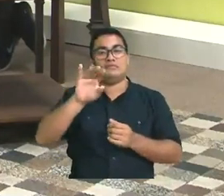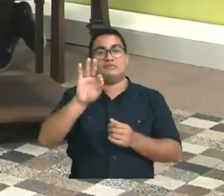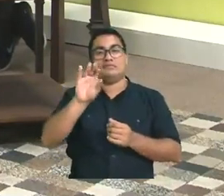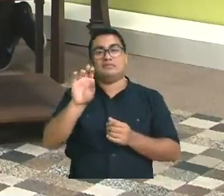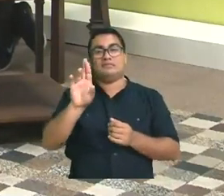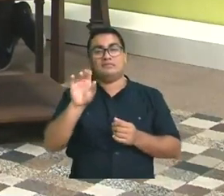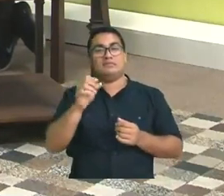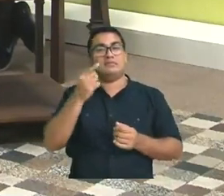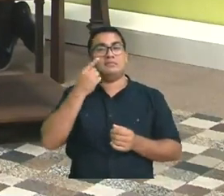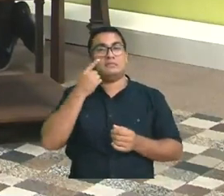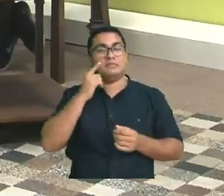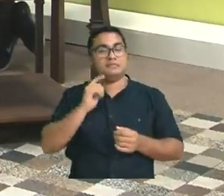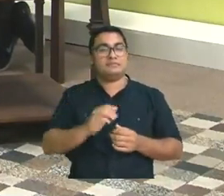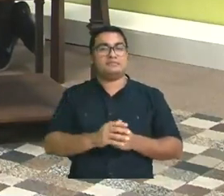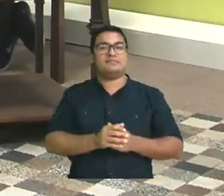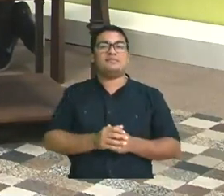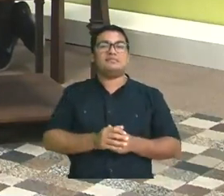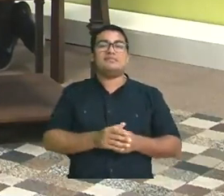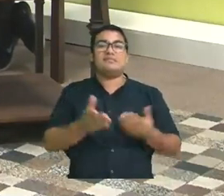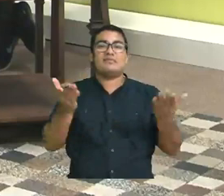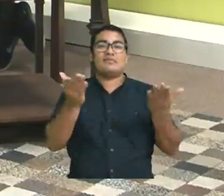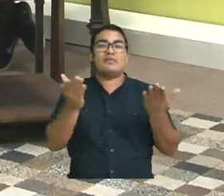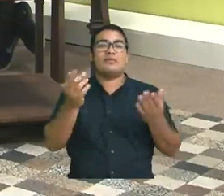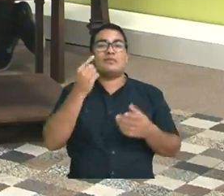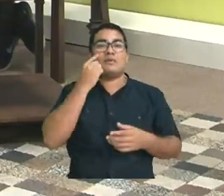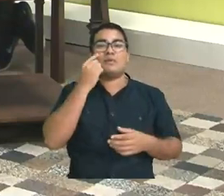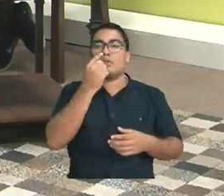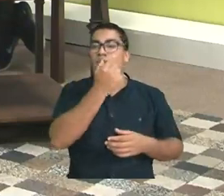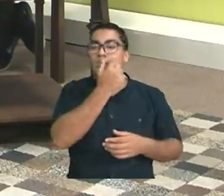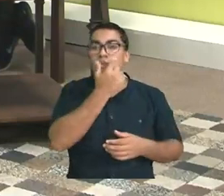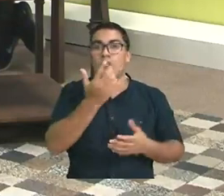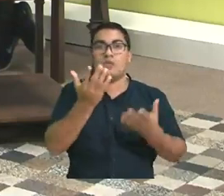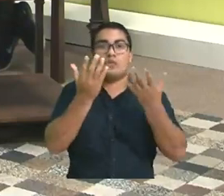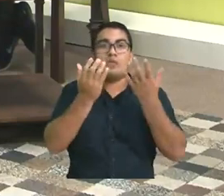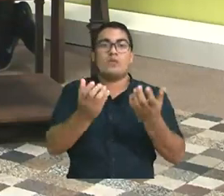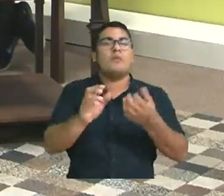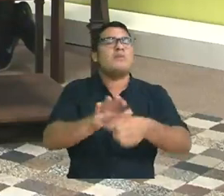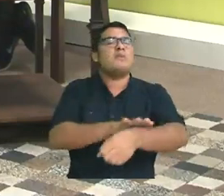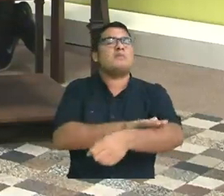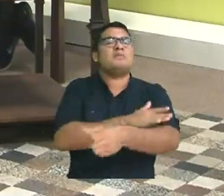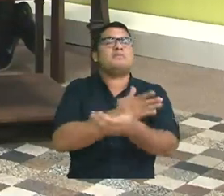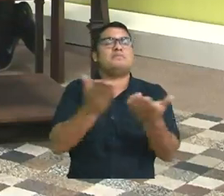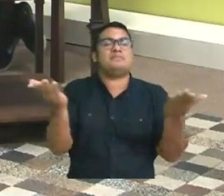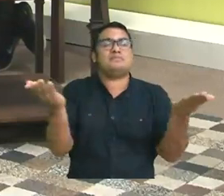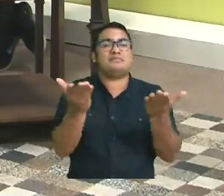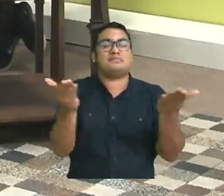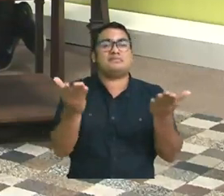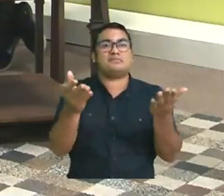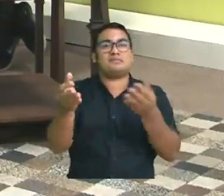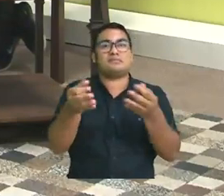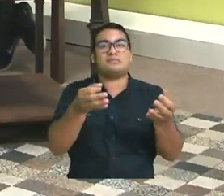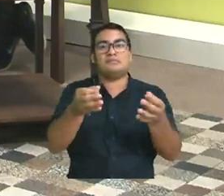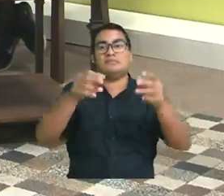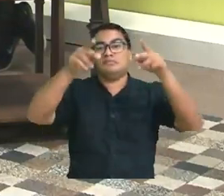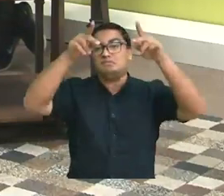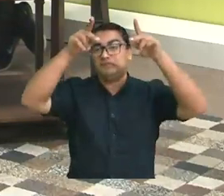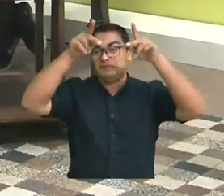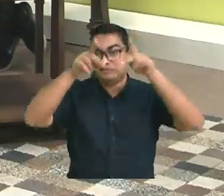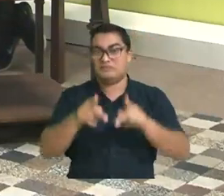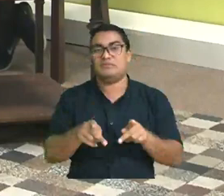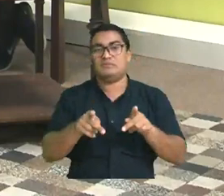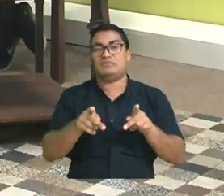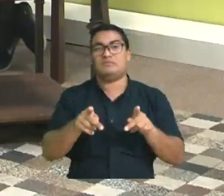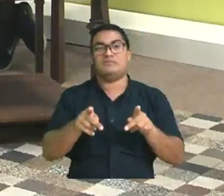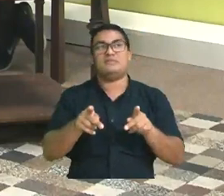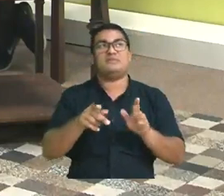lagrimeo. Ahora, ¿cómo se manifiesta el ojo seco? ¿Qué primeros síntomas expresa el paciente